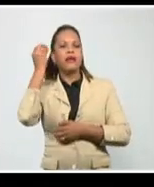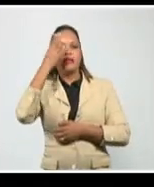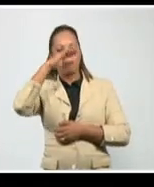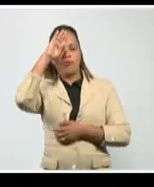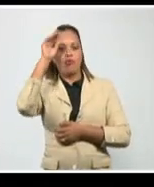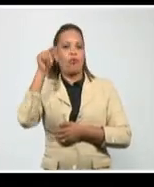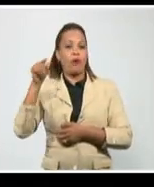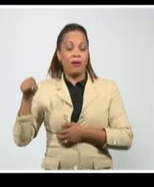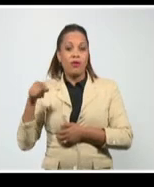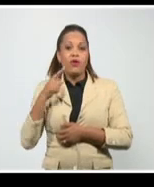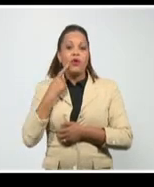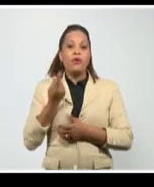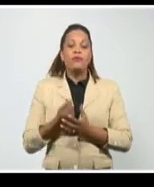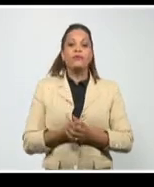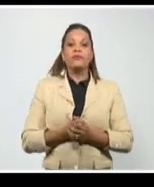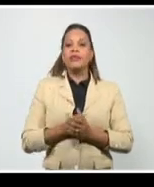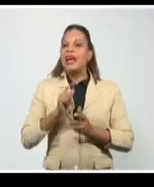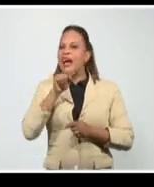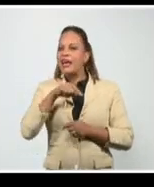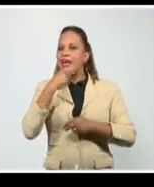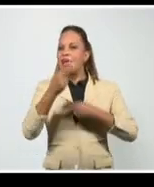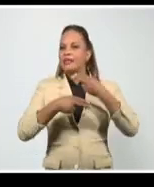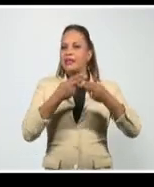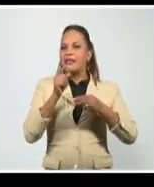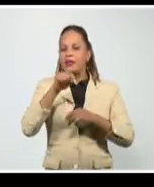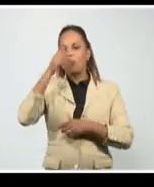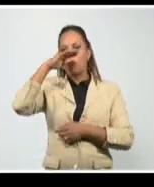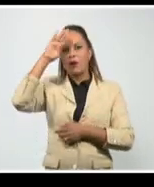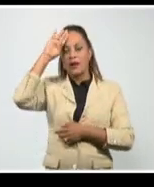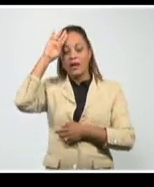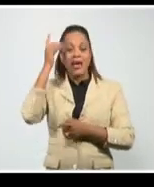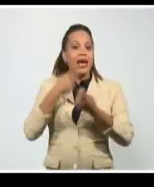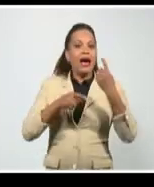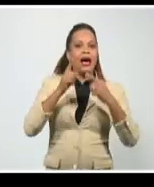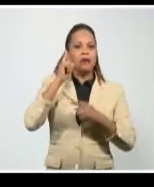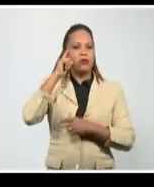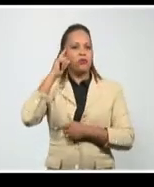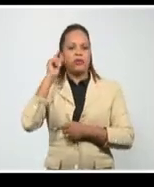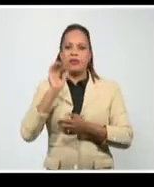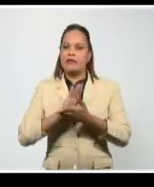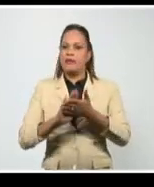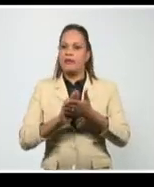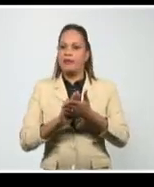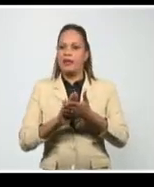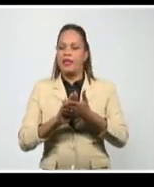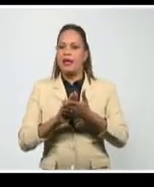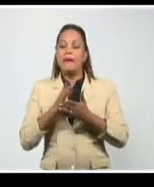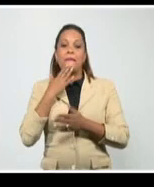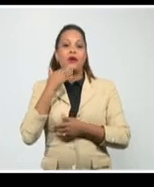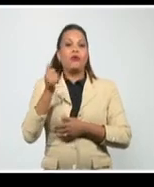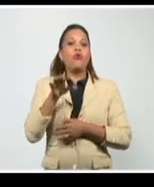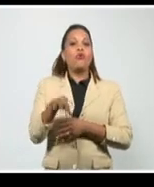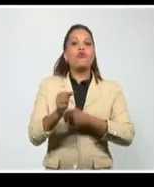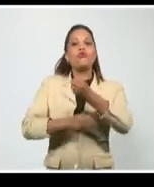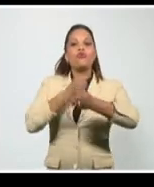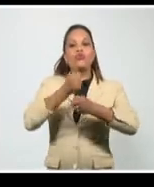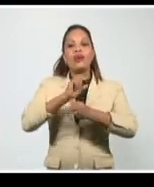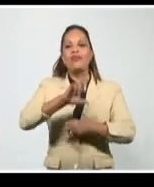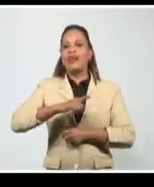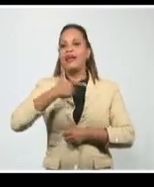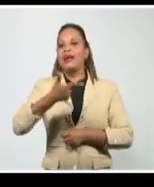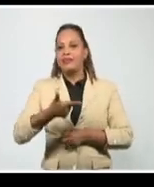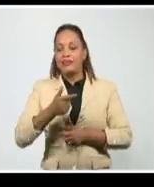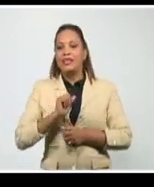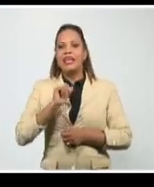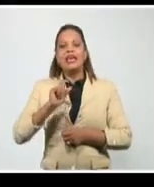Necesitaban construir en Cuba una masa crítica de personas que no creyeran en la revolución. Y nada más valioso que el arte, nada más valioso que la cultura, para